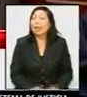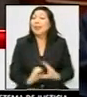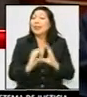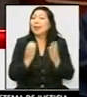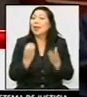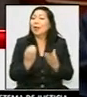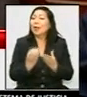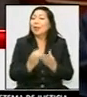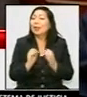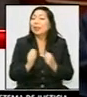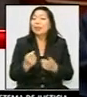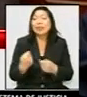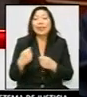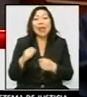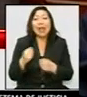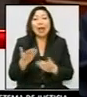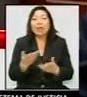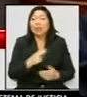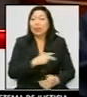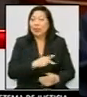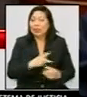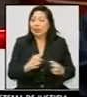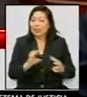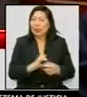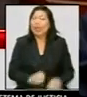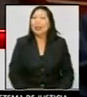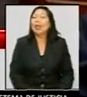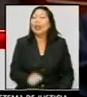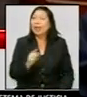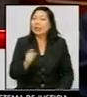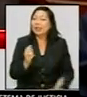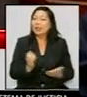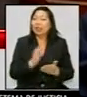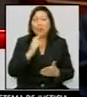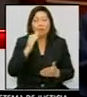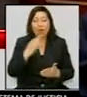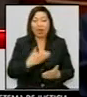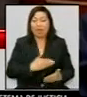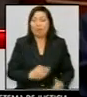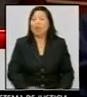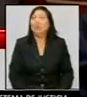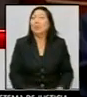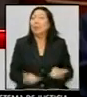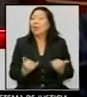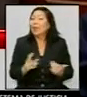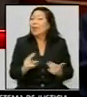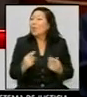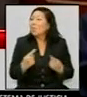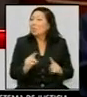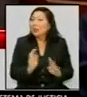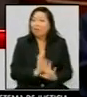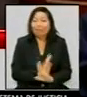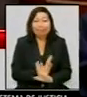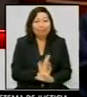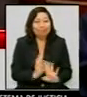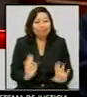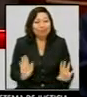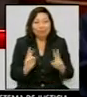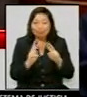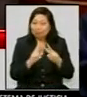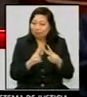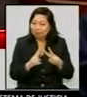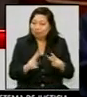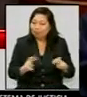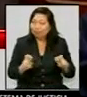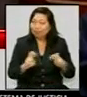Congreso, existen fuerzas aliadas. Ese es el fujiaprismo. Es que no permite que se hagan las